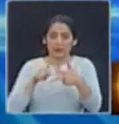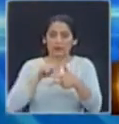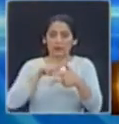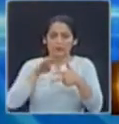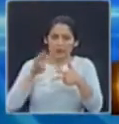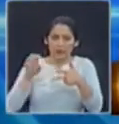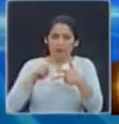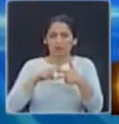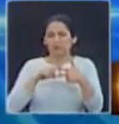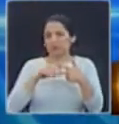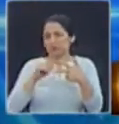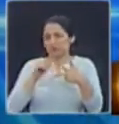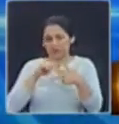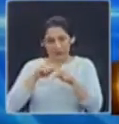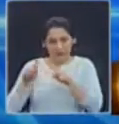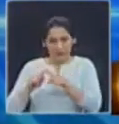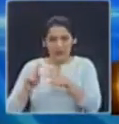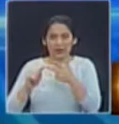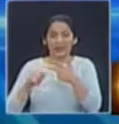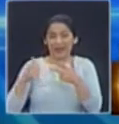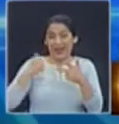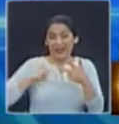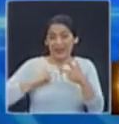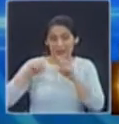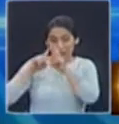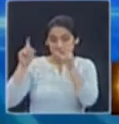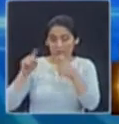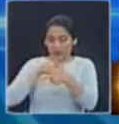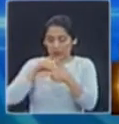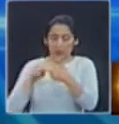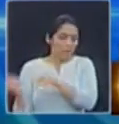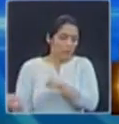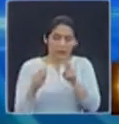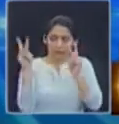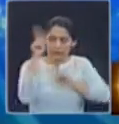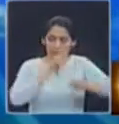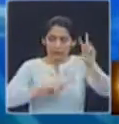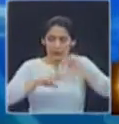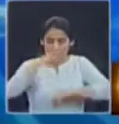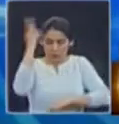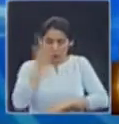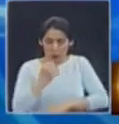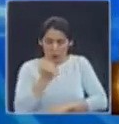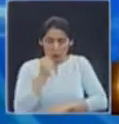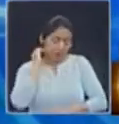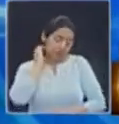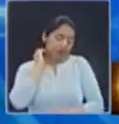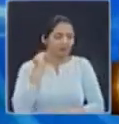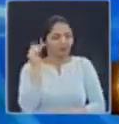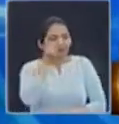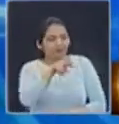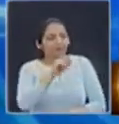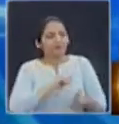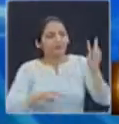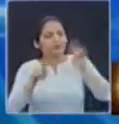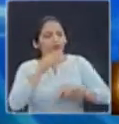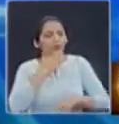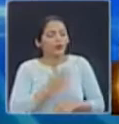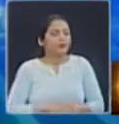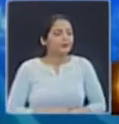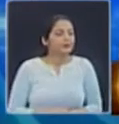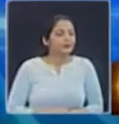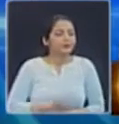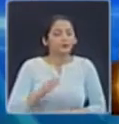efectos de verificar que lo que estaban diciendo los compradores era verdad y que les devuelvan el dinero y presentar la documentación completa ante las